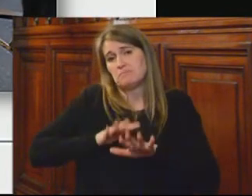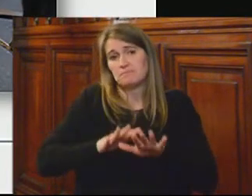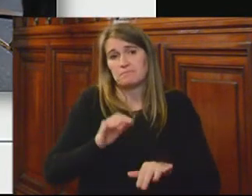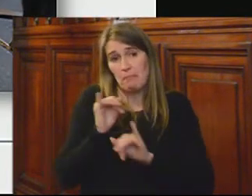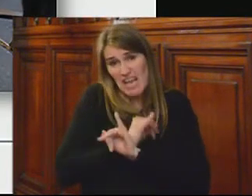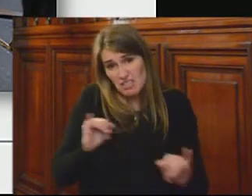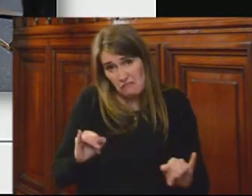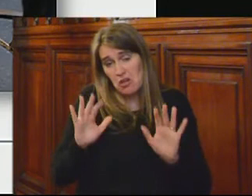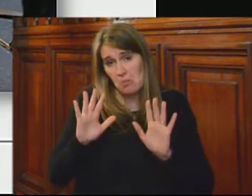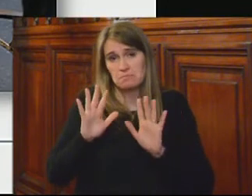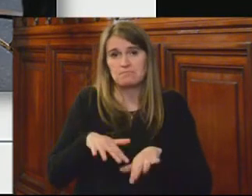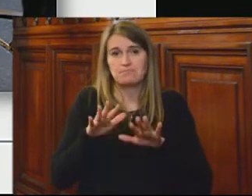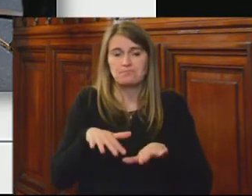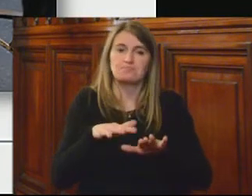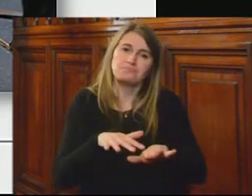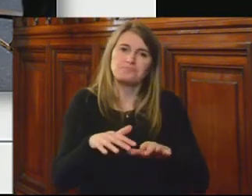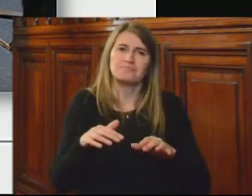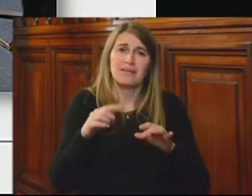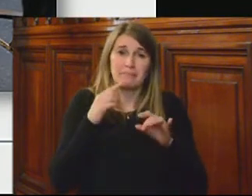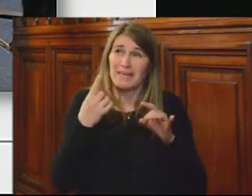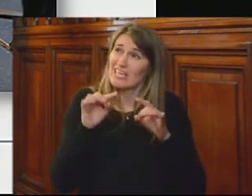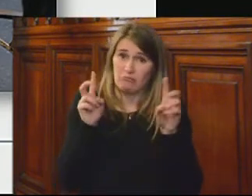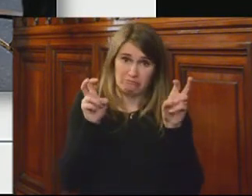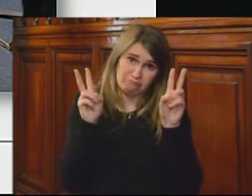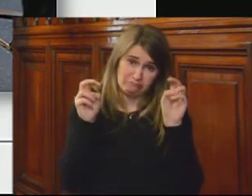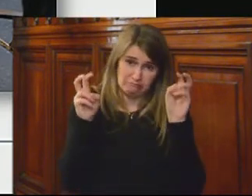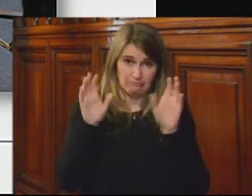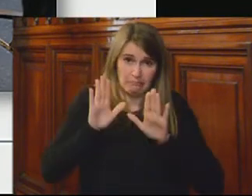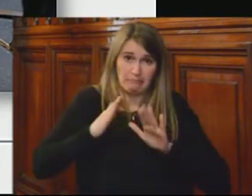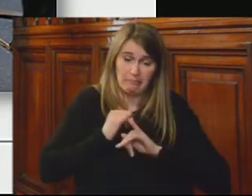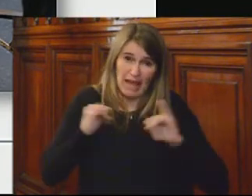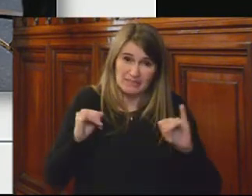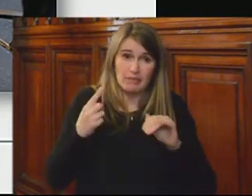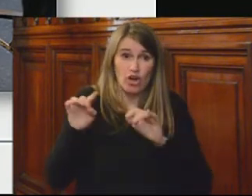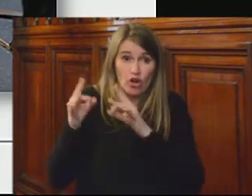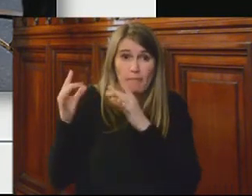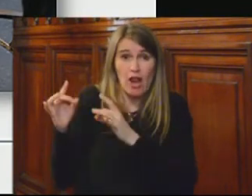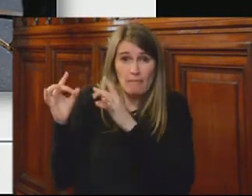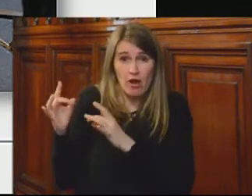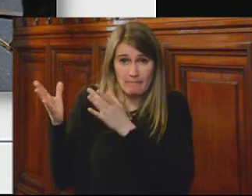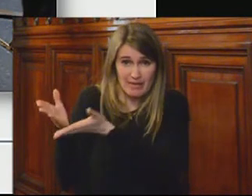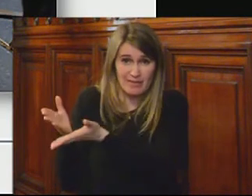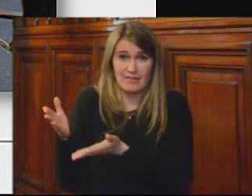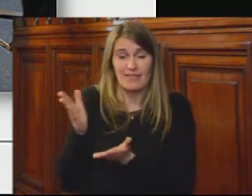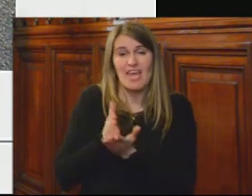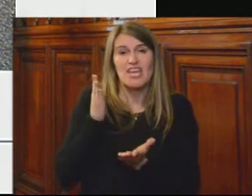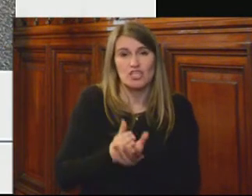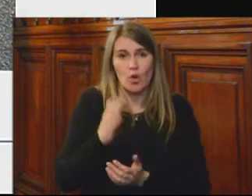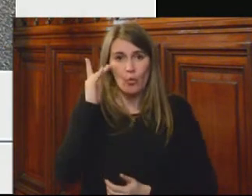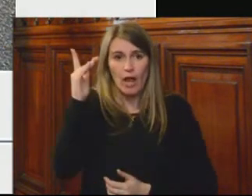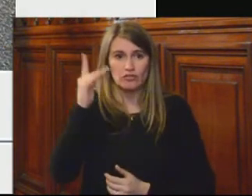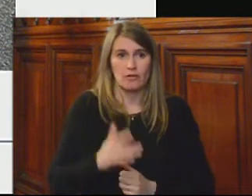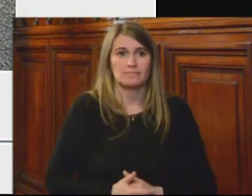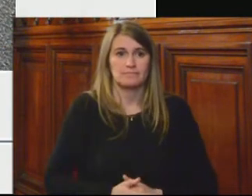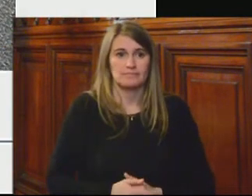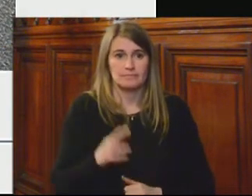y acento a las comillas, destruían inmobiliario destinado a la garantía del derecho a la educación. Adelante.